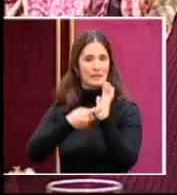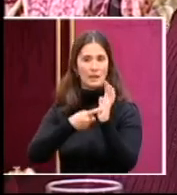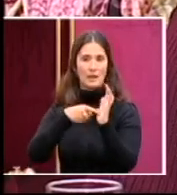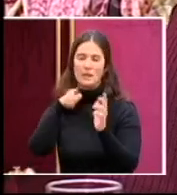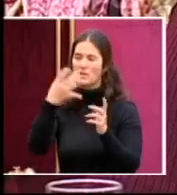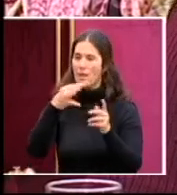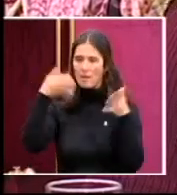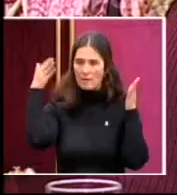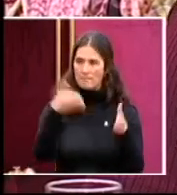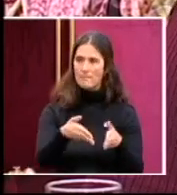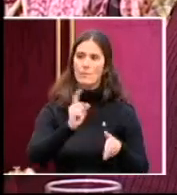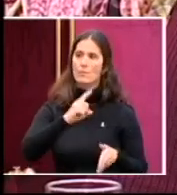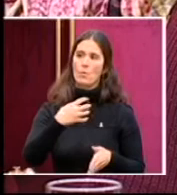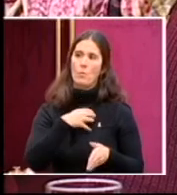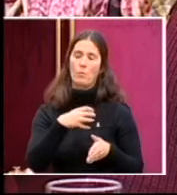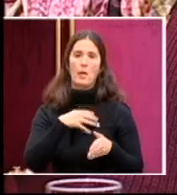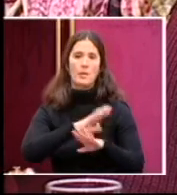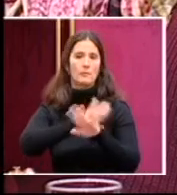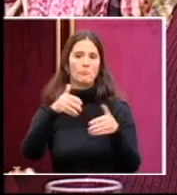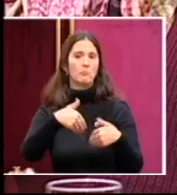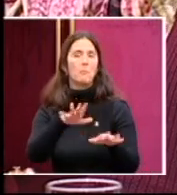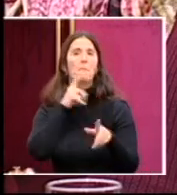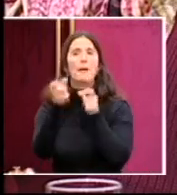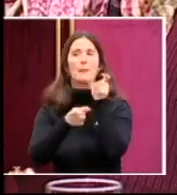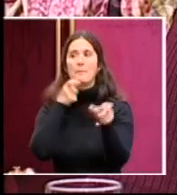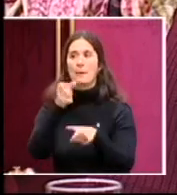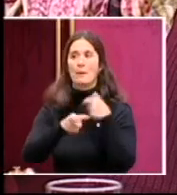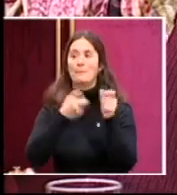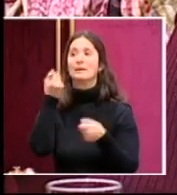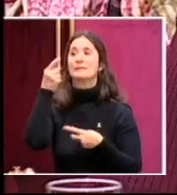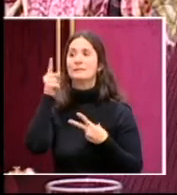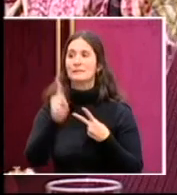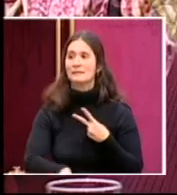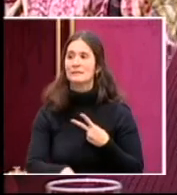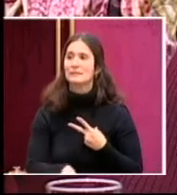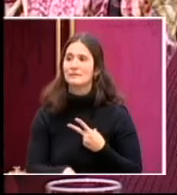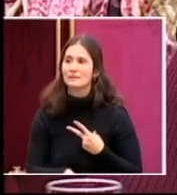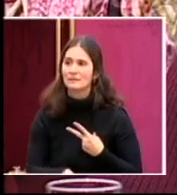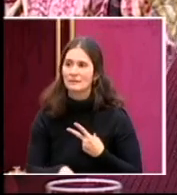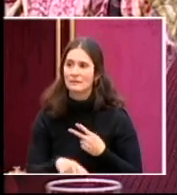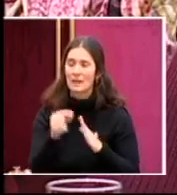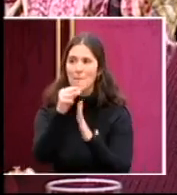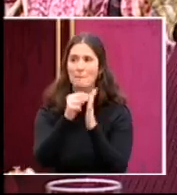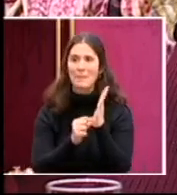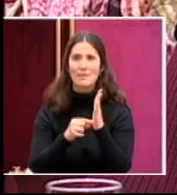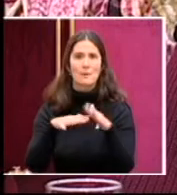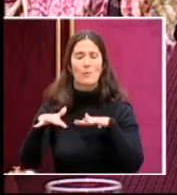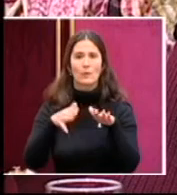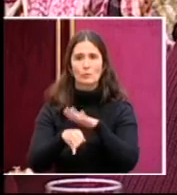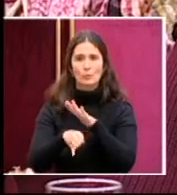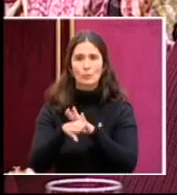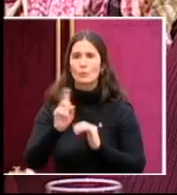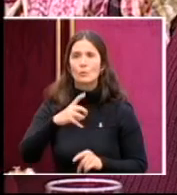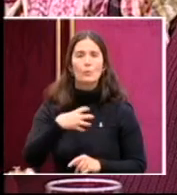acometerlo y no puede quedar en simples palabras. También las medidas de movilidad sostenible, no podemos